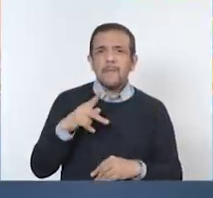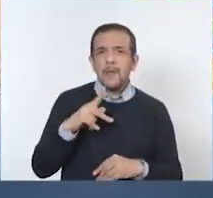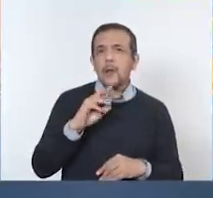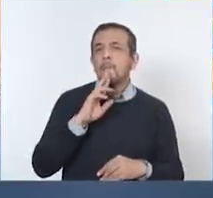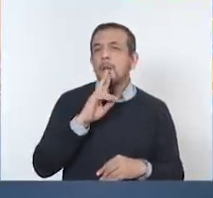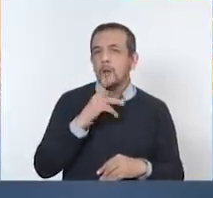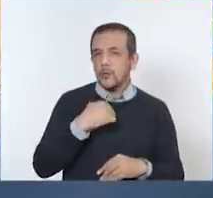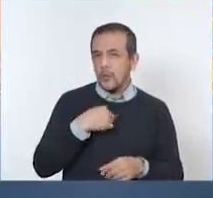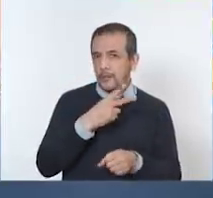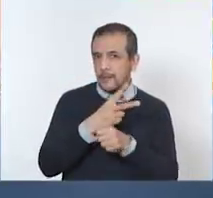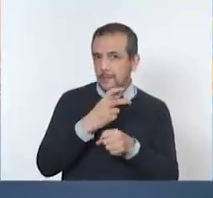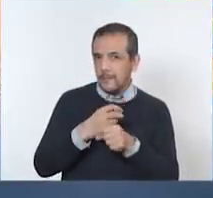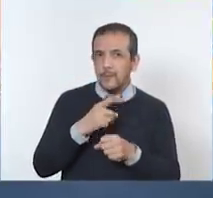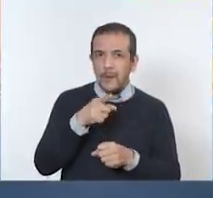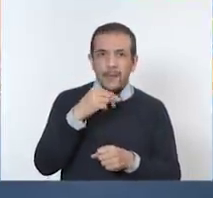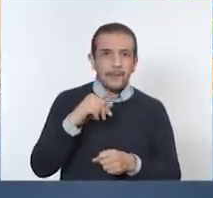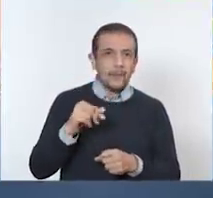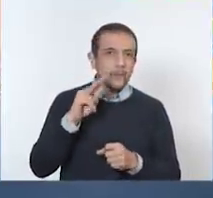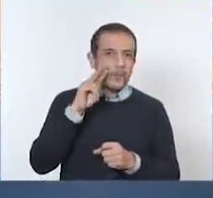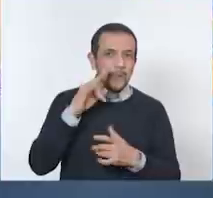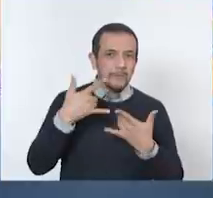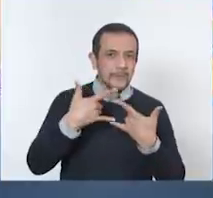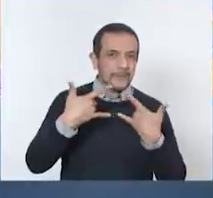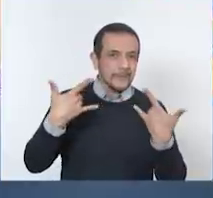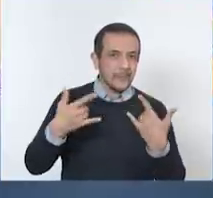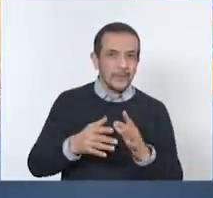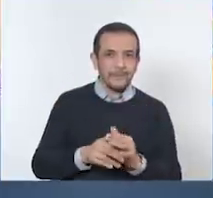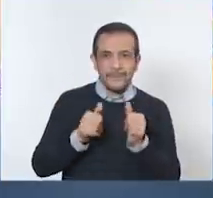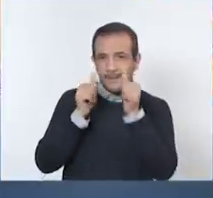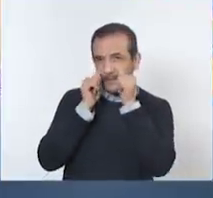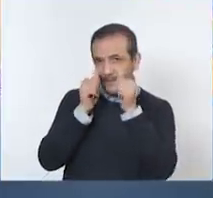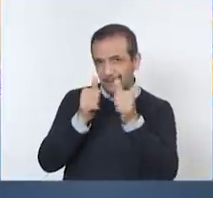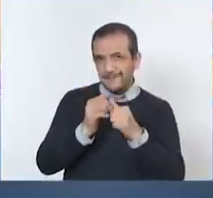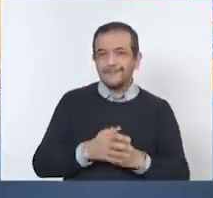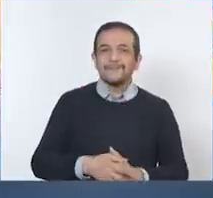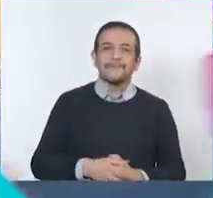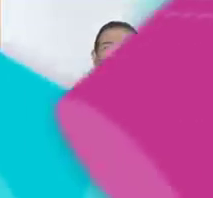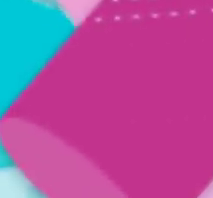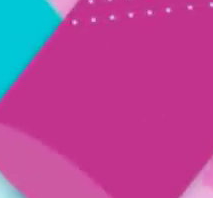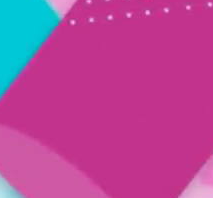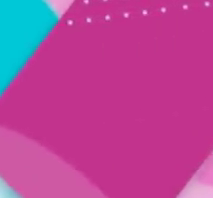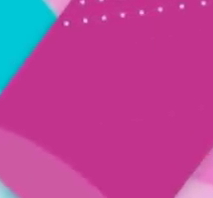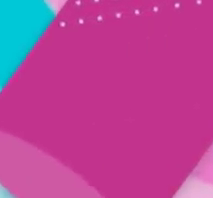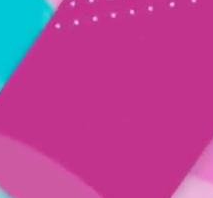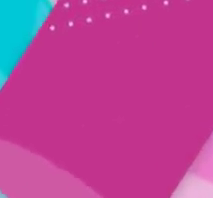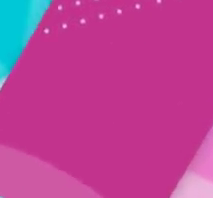entender esto, mejor te invito a que escuchemos este cuento con mucha atención. ¡Vamos!